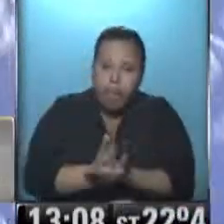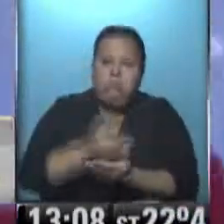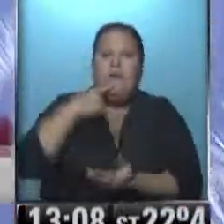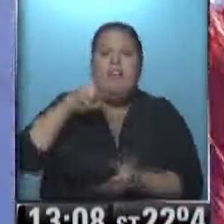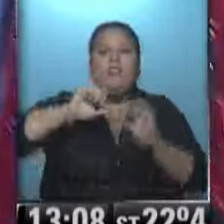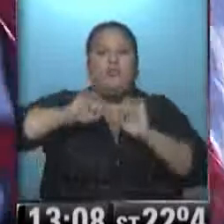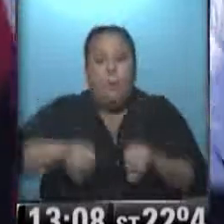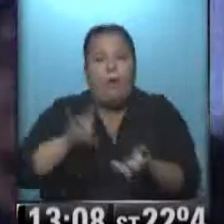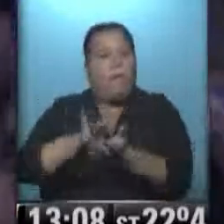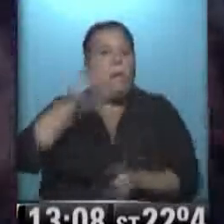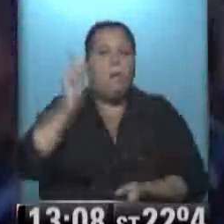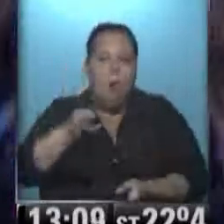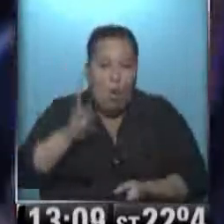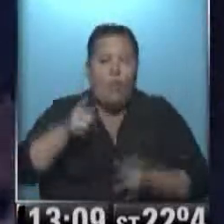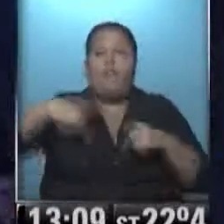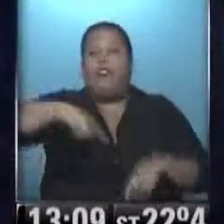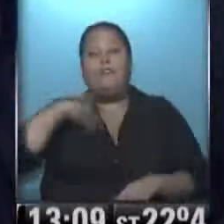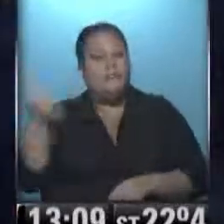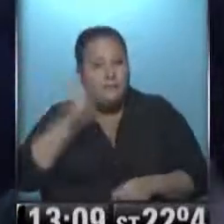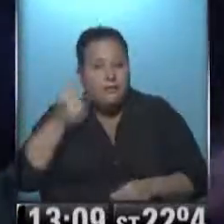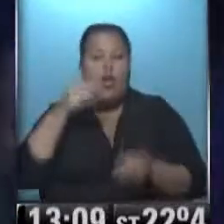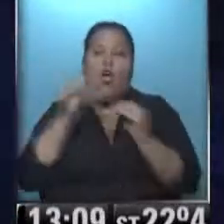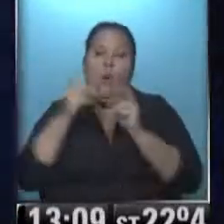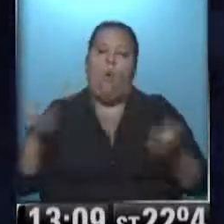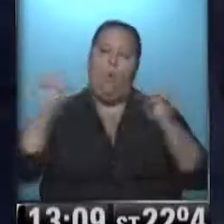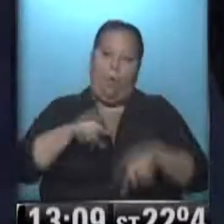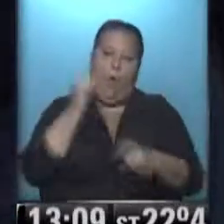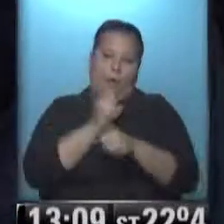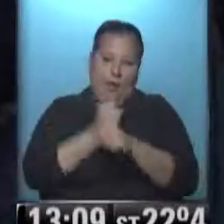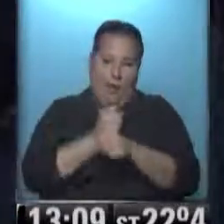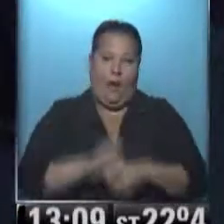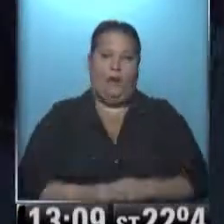las suspensiones y los despidos fueron ilegales, entonces lo que nosotros queremos es que nuestros compañeros vuelvan a su puesto de trabajo.